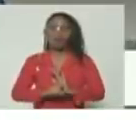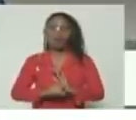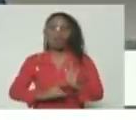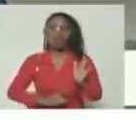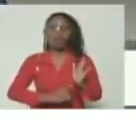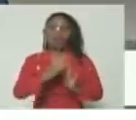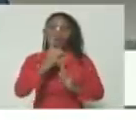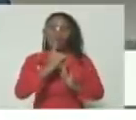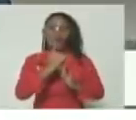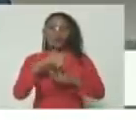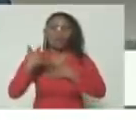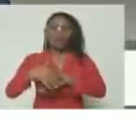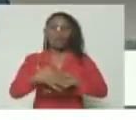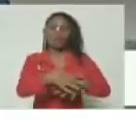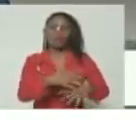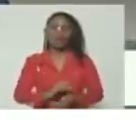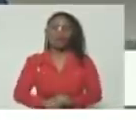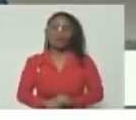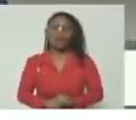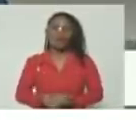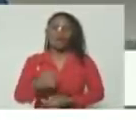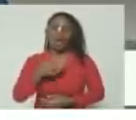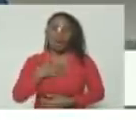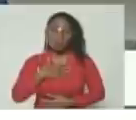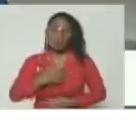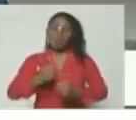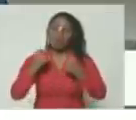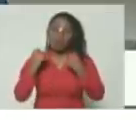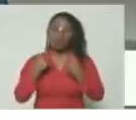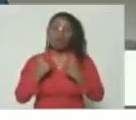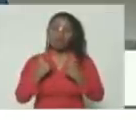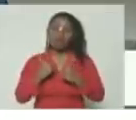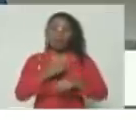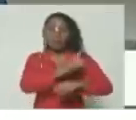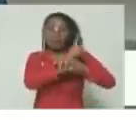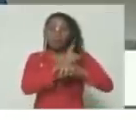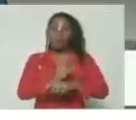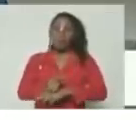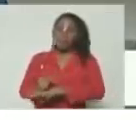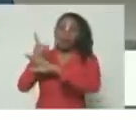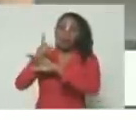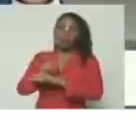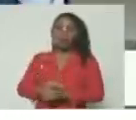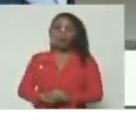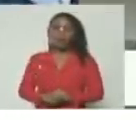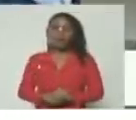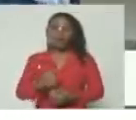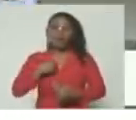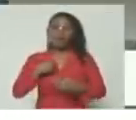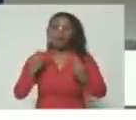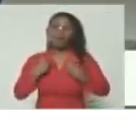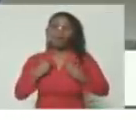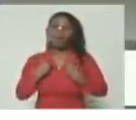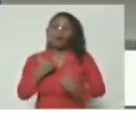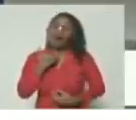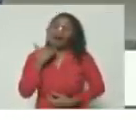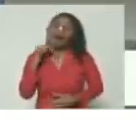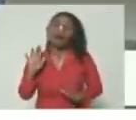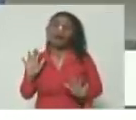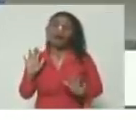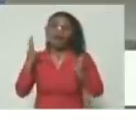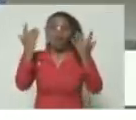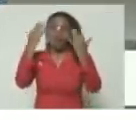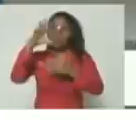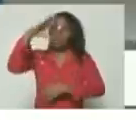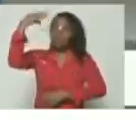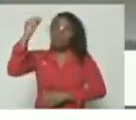desarrollo del desfile. Me ha tocado duro, plomo por aquí, plomo por allá. Si estoy vivo debe ser por algo, por la mano de